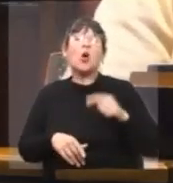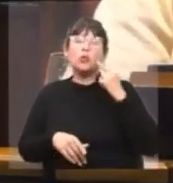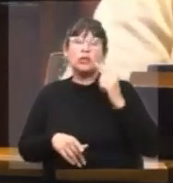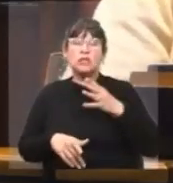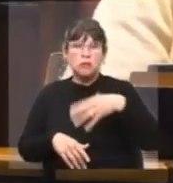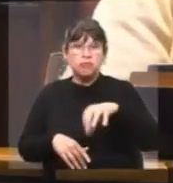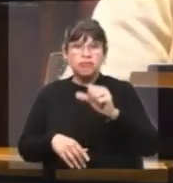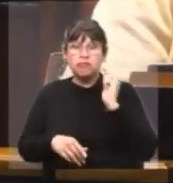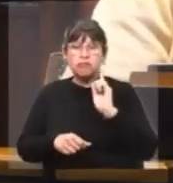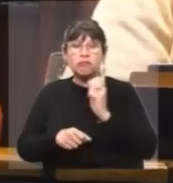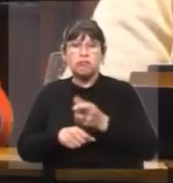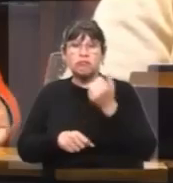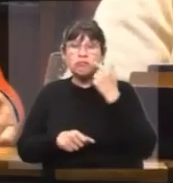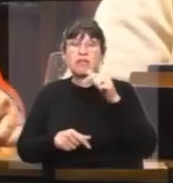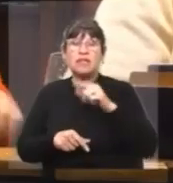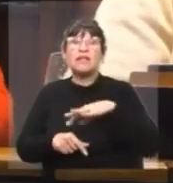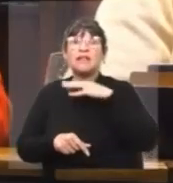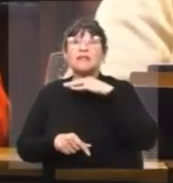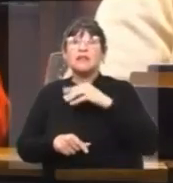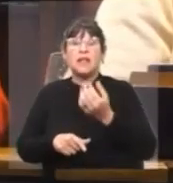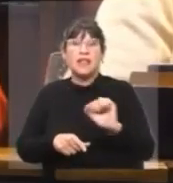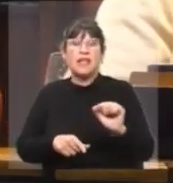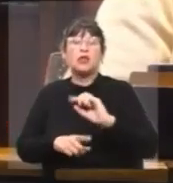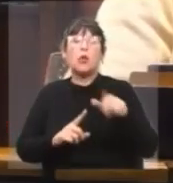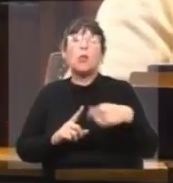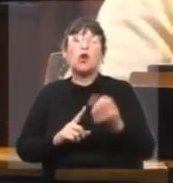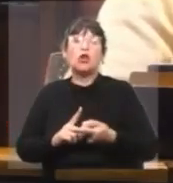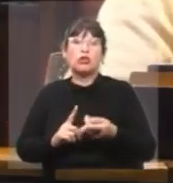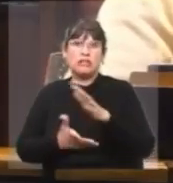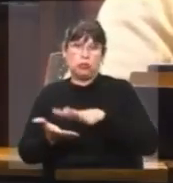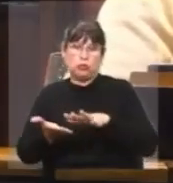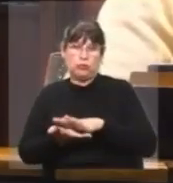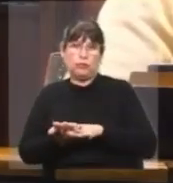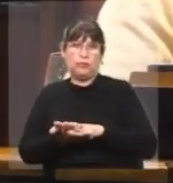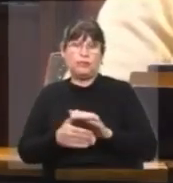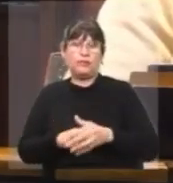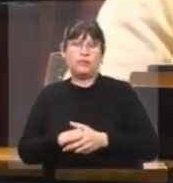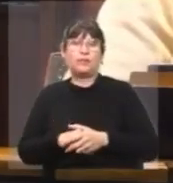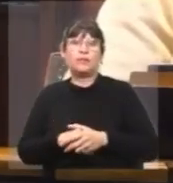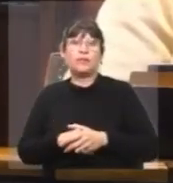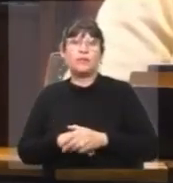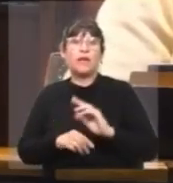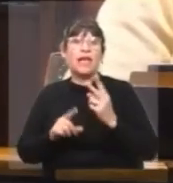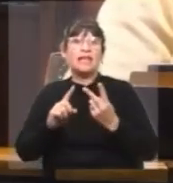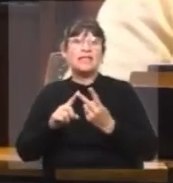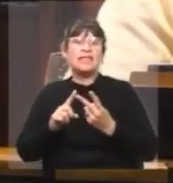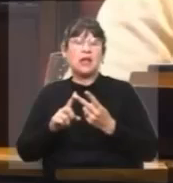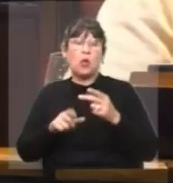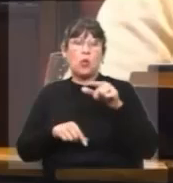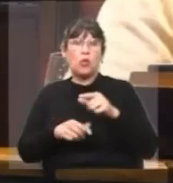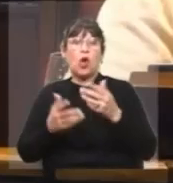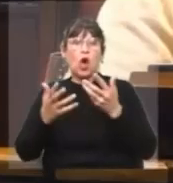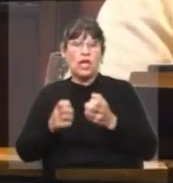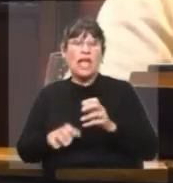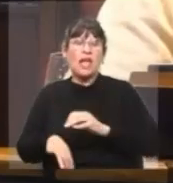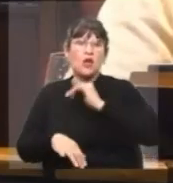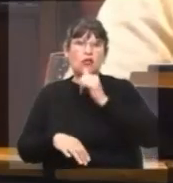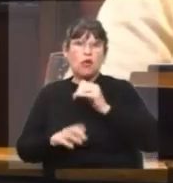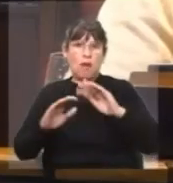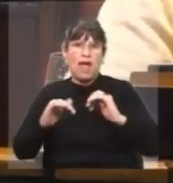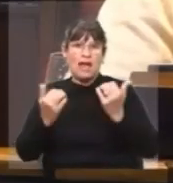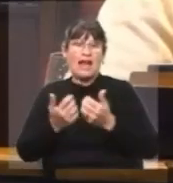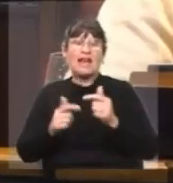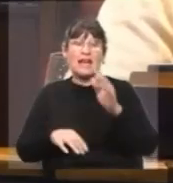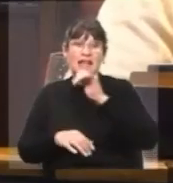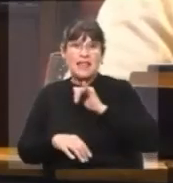existencia de delitos por otra situación en segundo lugar presidente quiero informar a la cámara que